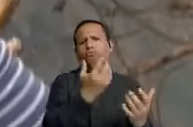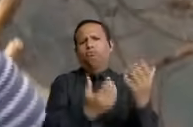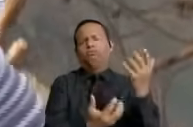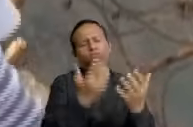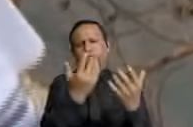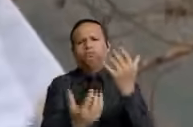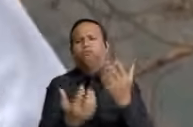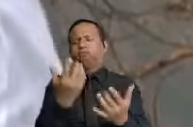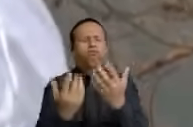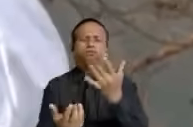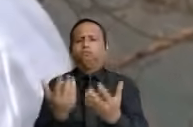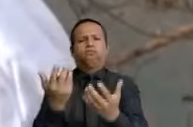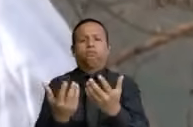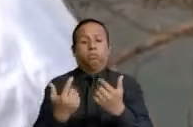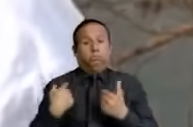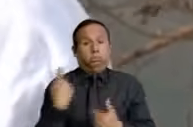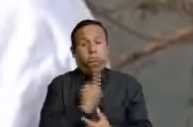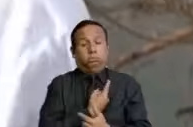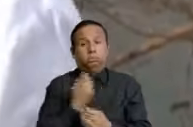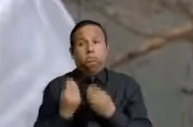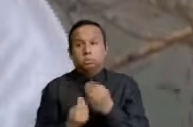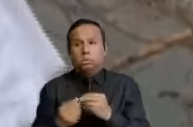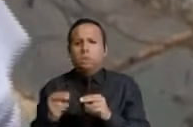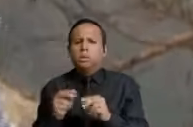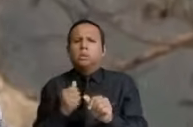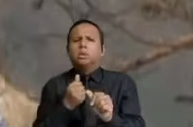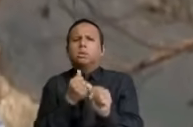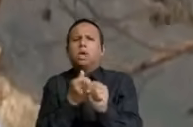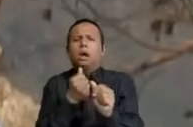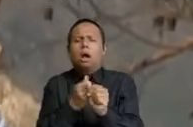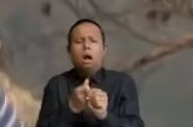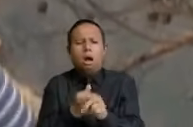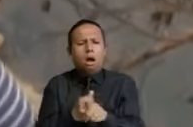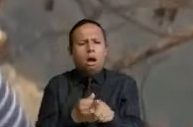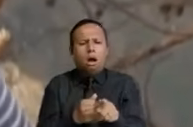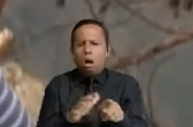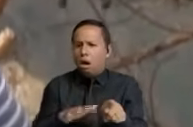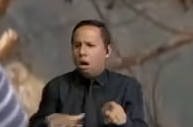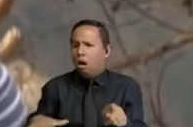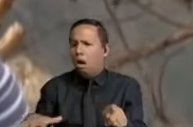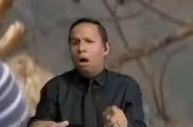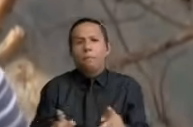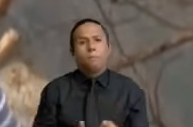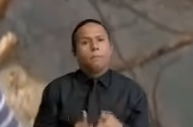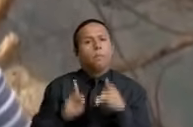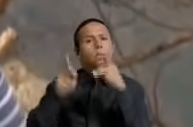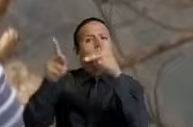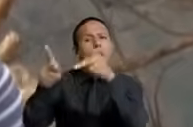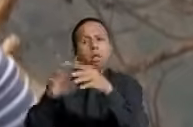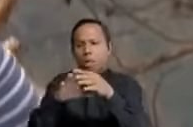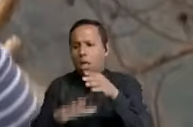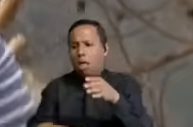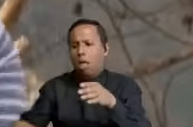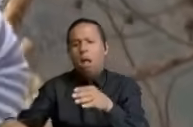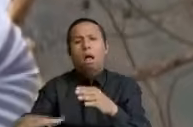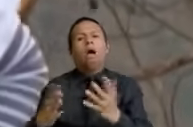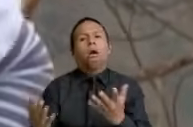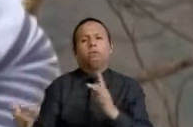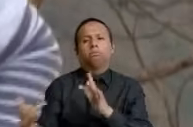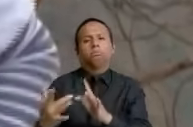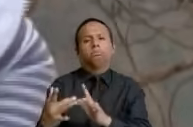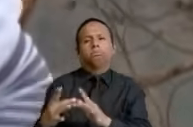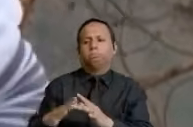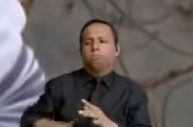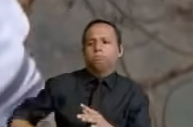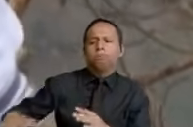interceptar aquí a unos cuantos metros antes de llegar al puente de la ruta viva que conecta también con